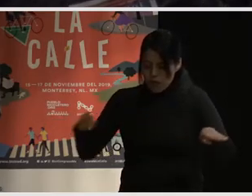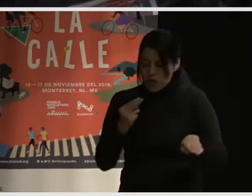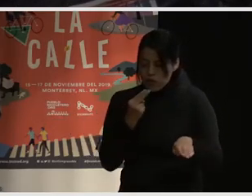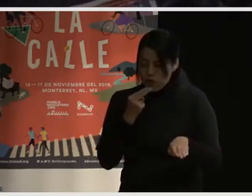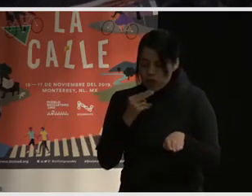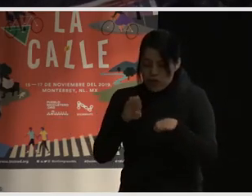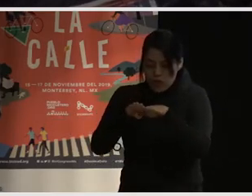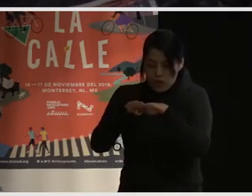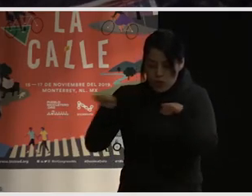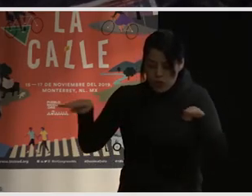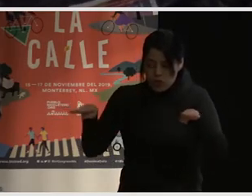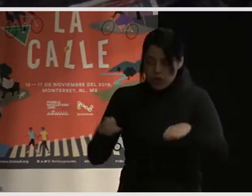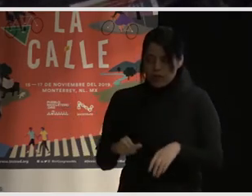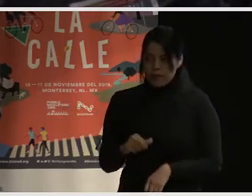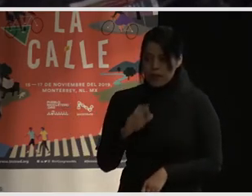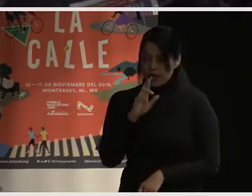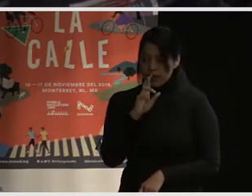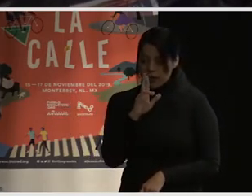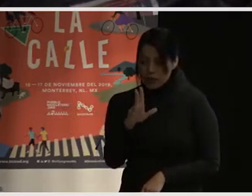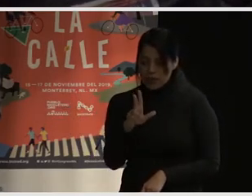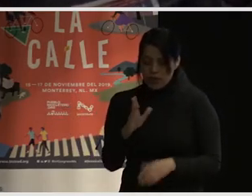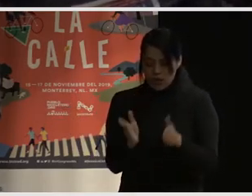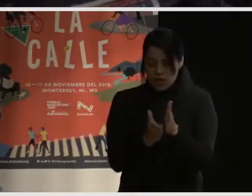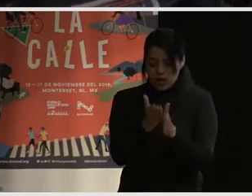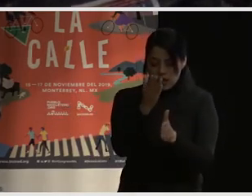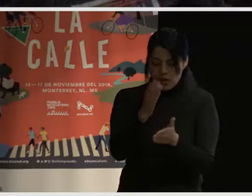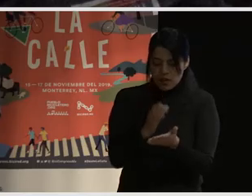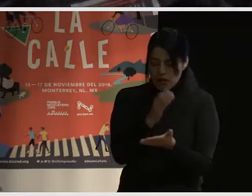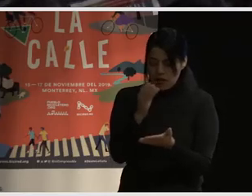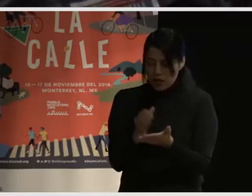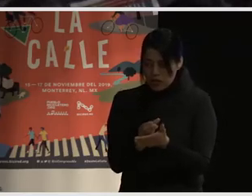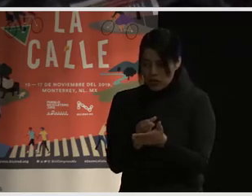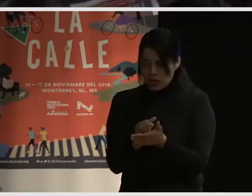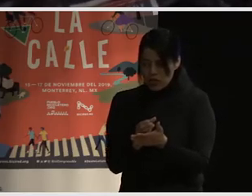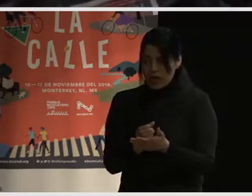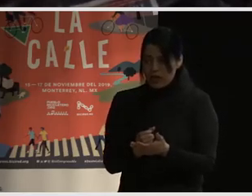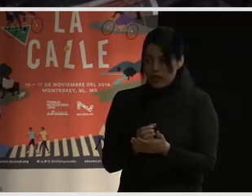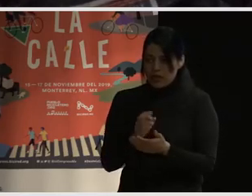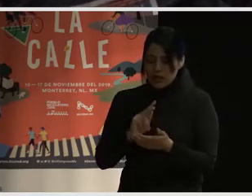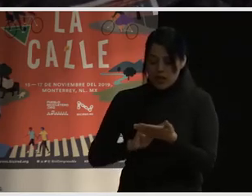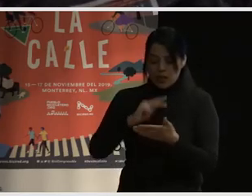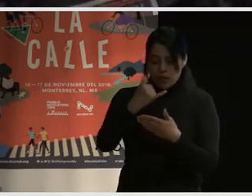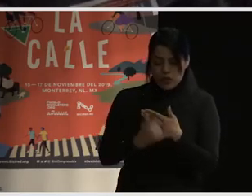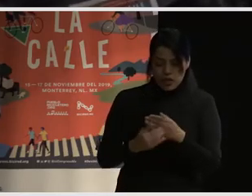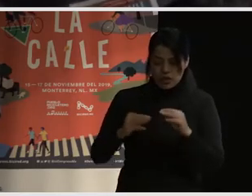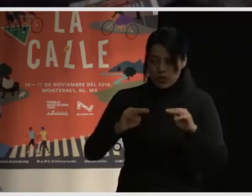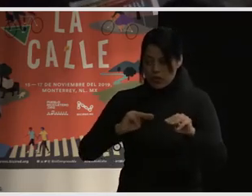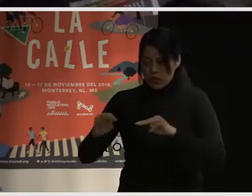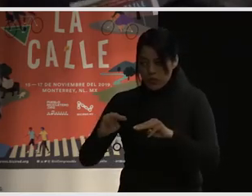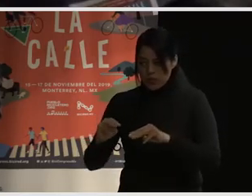pues de mejora en la infraestructura urbana o en en proyectos de movilidad